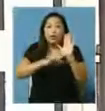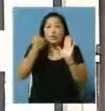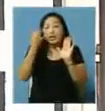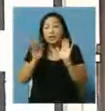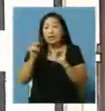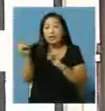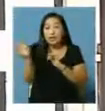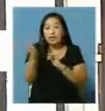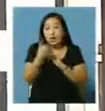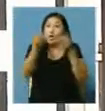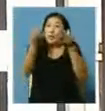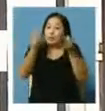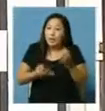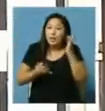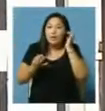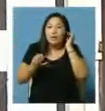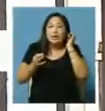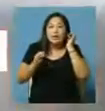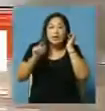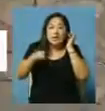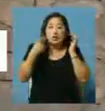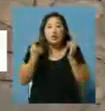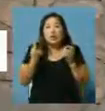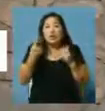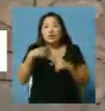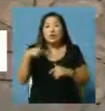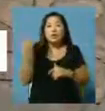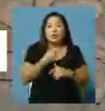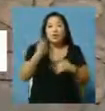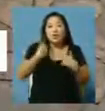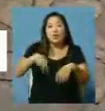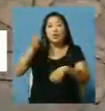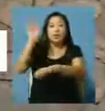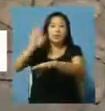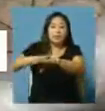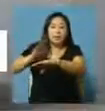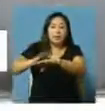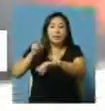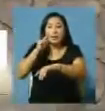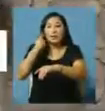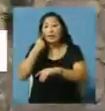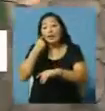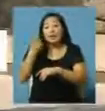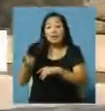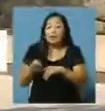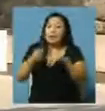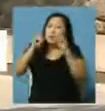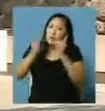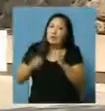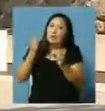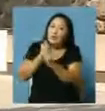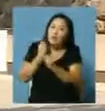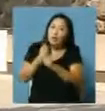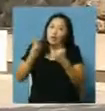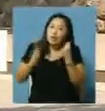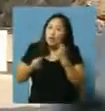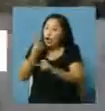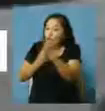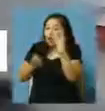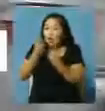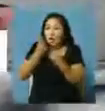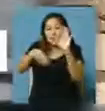la mayoría son muy buenos, lo que sí es para nosotros tener que cumplirlos, y para la municipalidad también el trabajo de